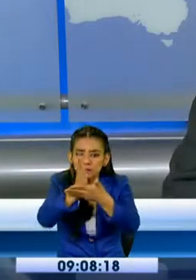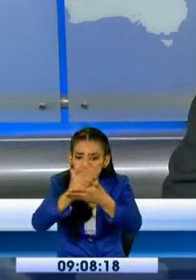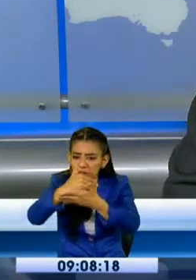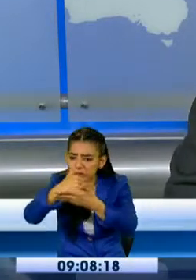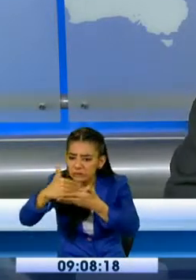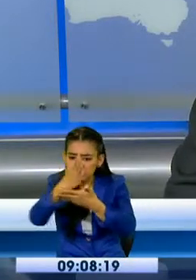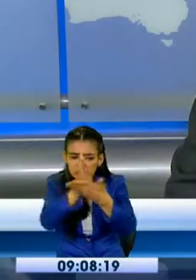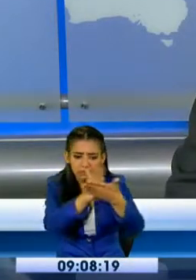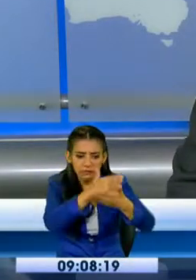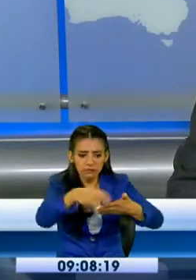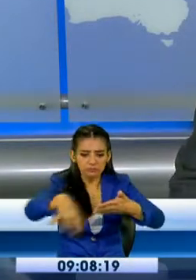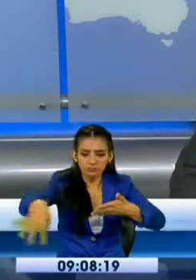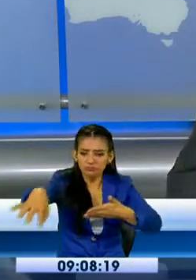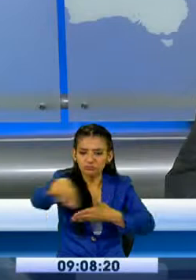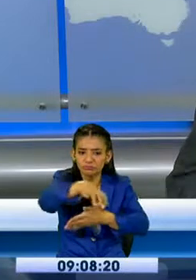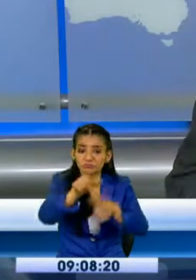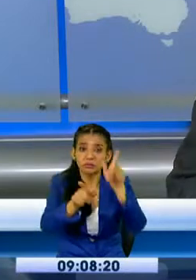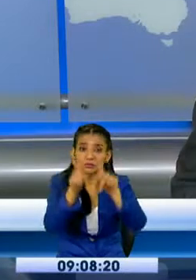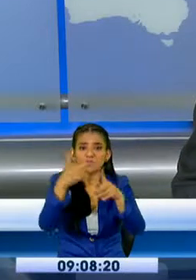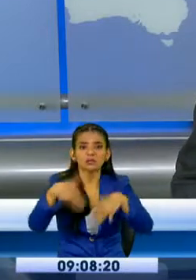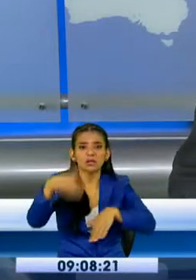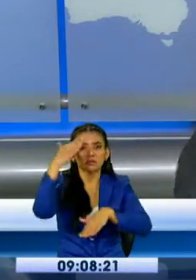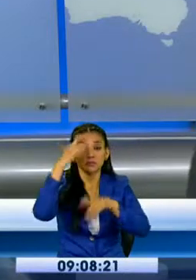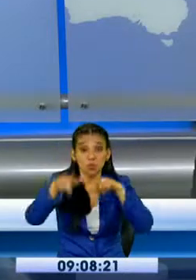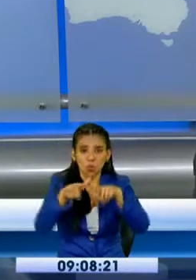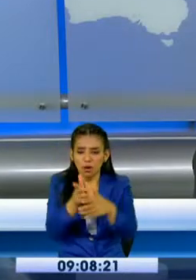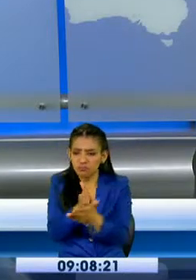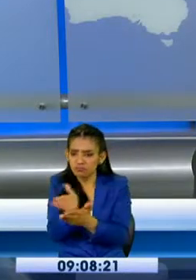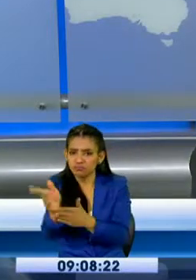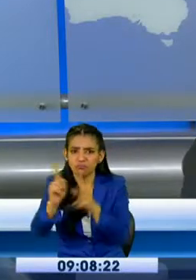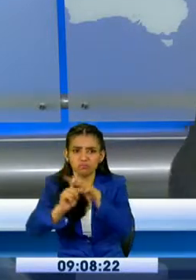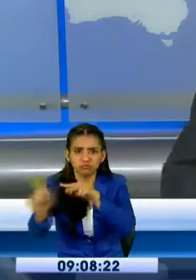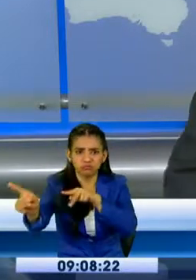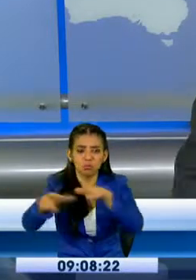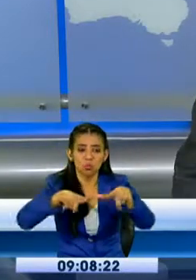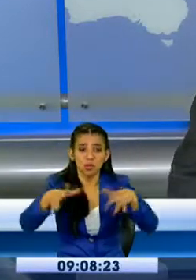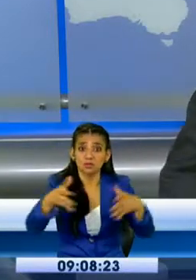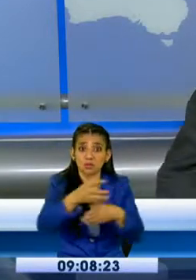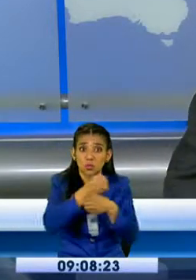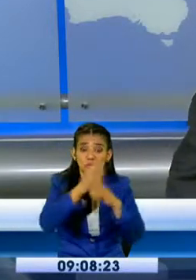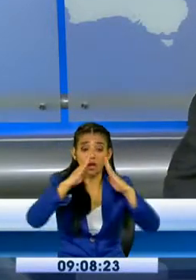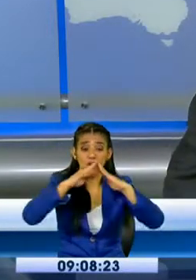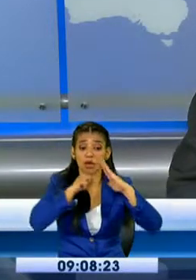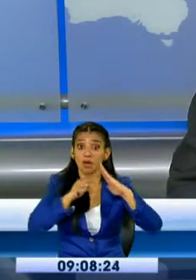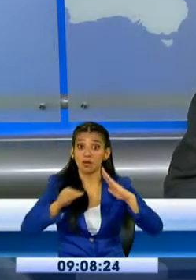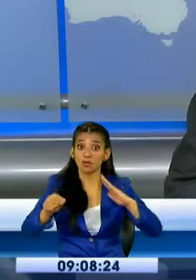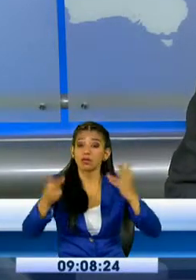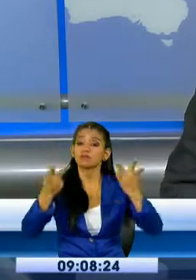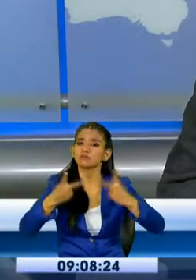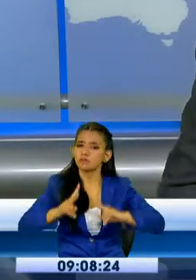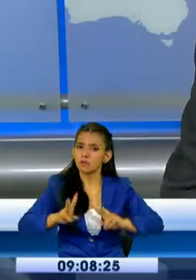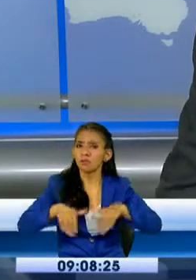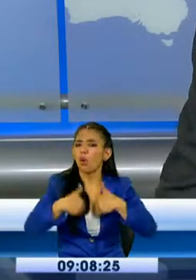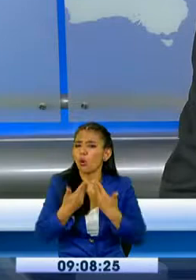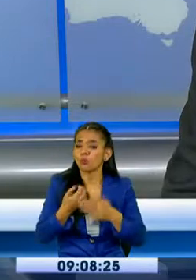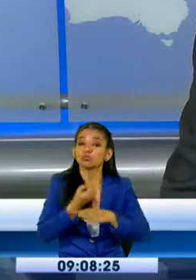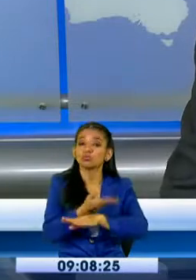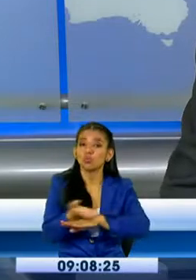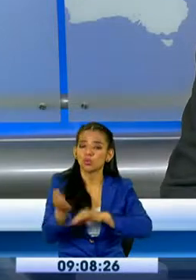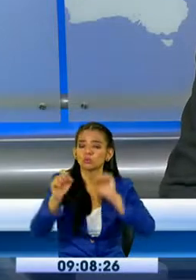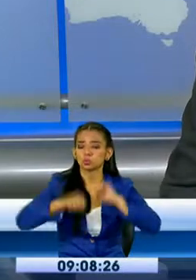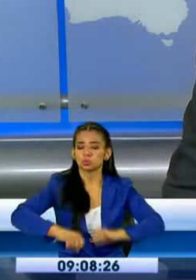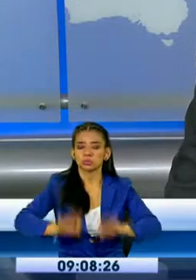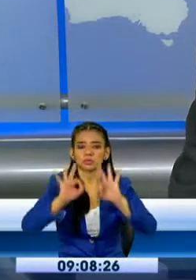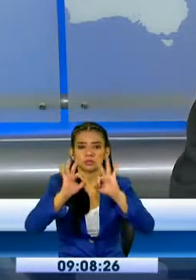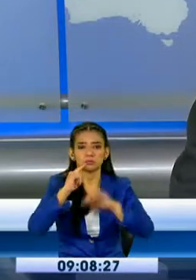Los ciudadanos conocerán las rutas de evacuación, zonas seguras, albergues y sobre todo varias recomendaciones frente